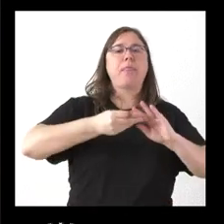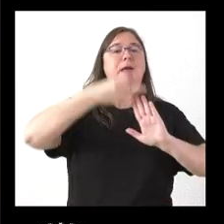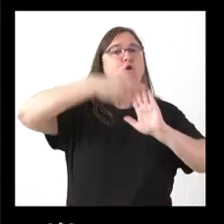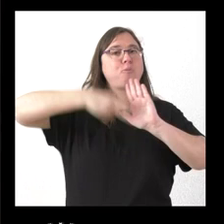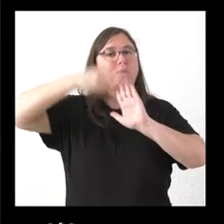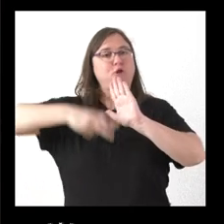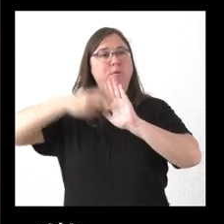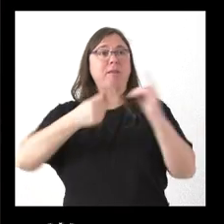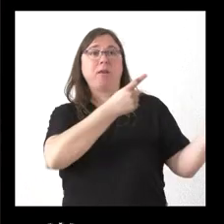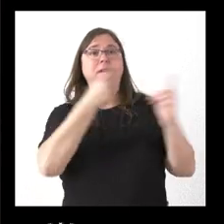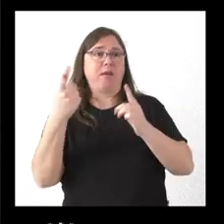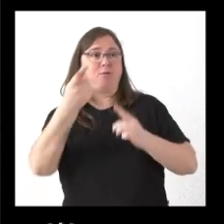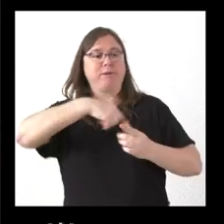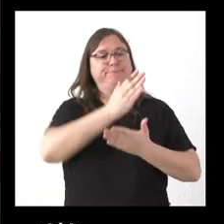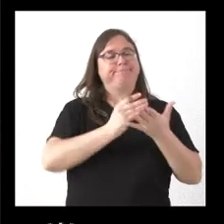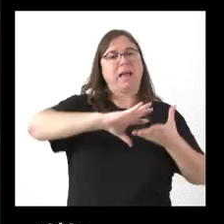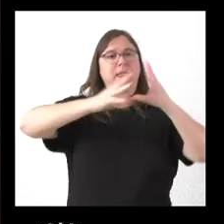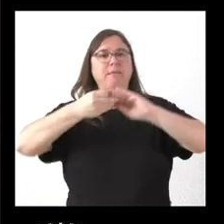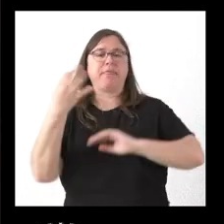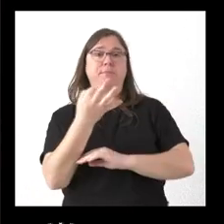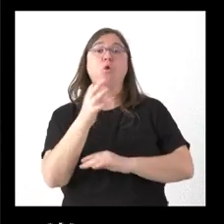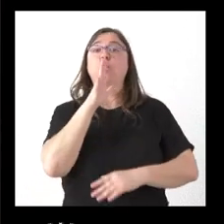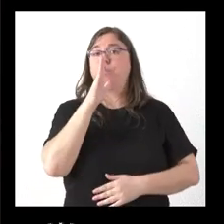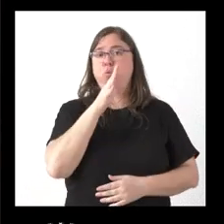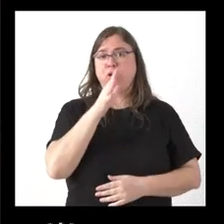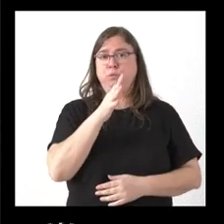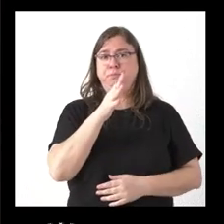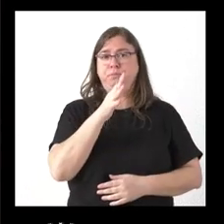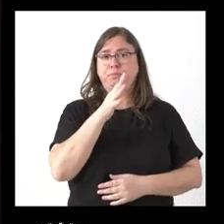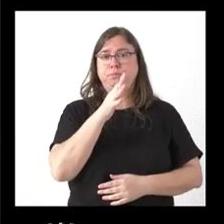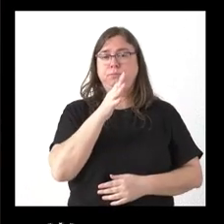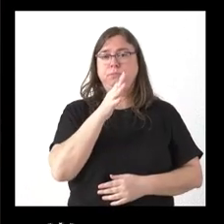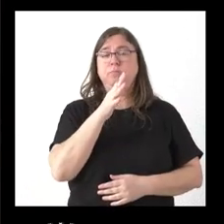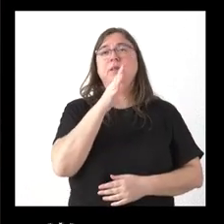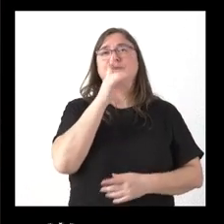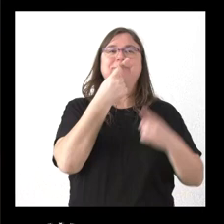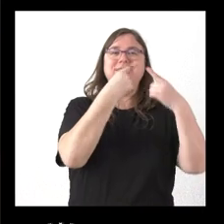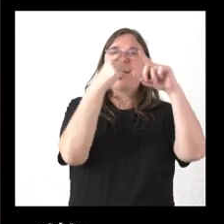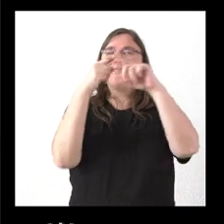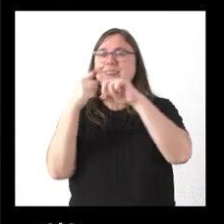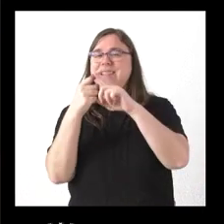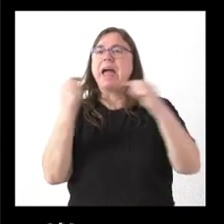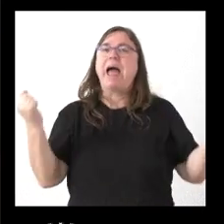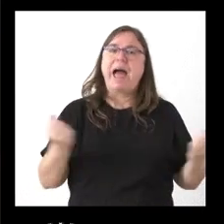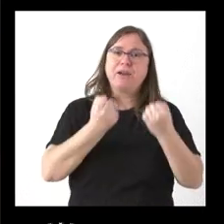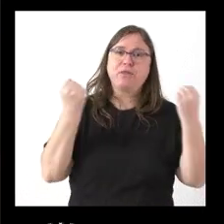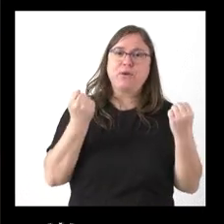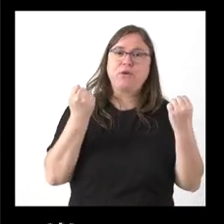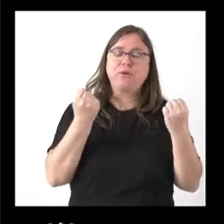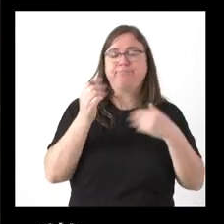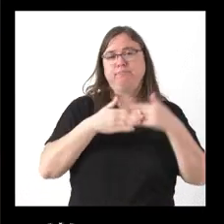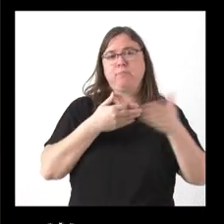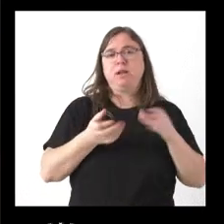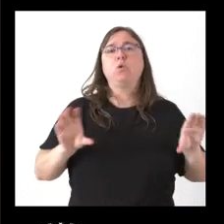de La regulación autonómica fruto de todo ello es diferentes acciones por parte de la junta